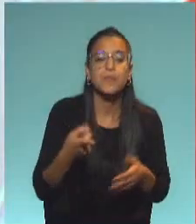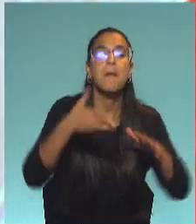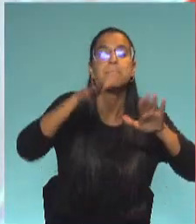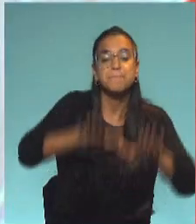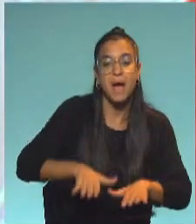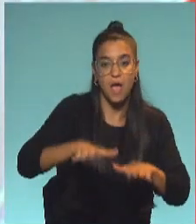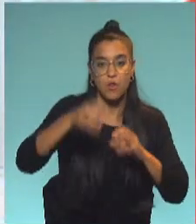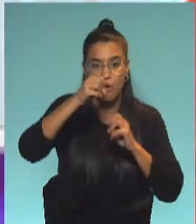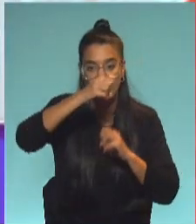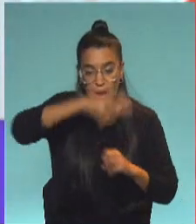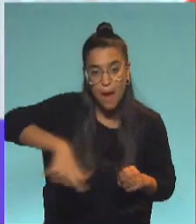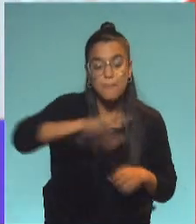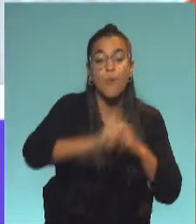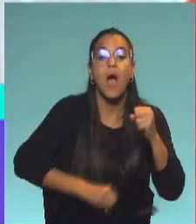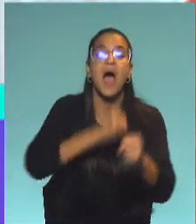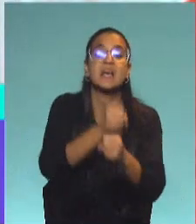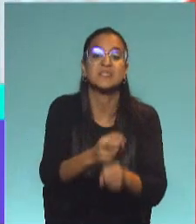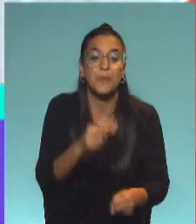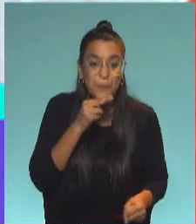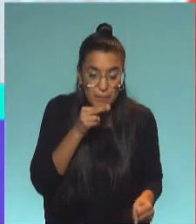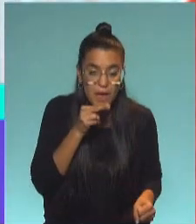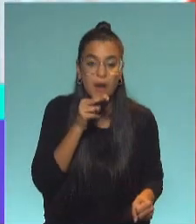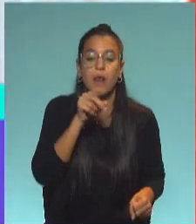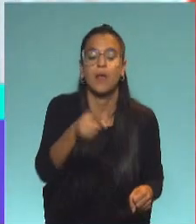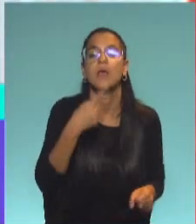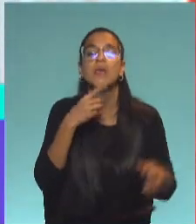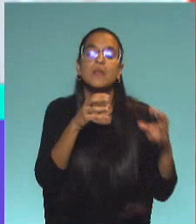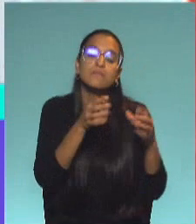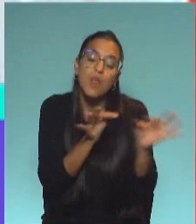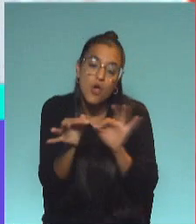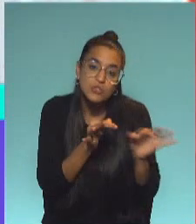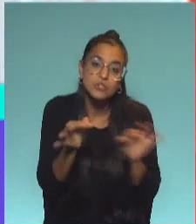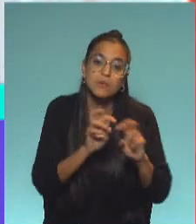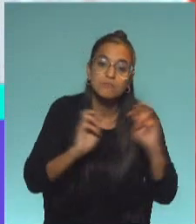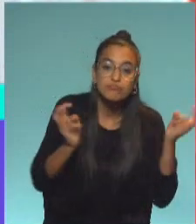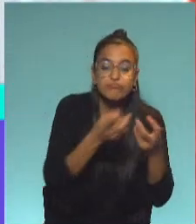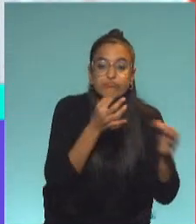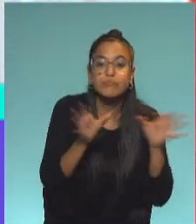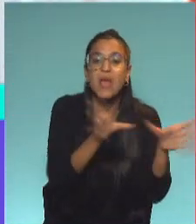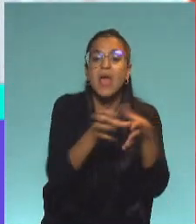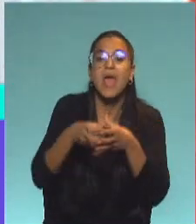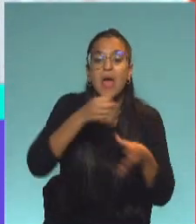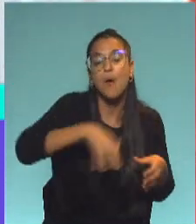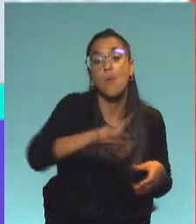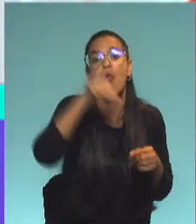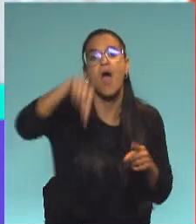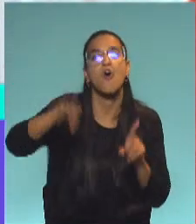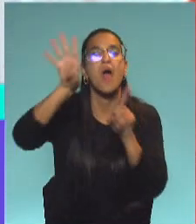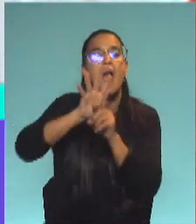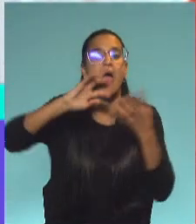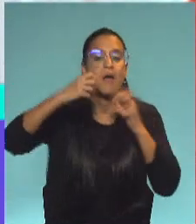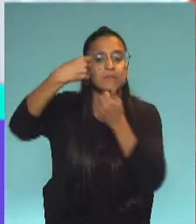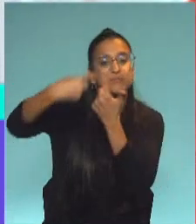sector agropecuario es hasta el viernes. Sí. Lo que se estaba negociando del lado de la mesa de enlace es sumar granos, es decir, dejar